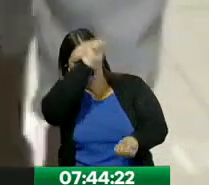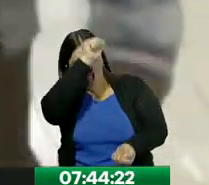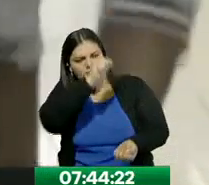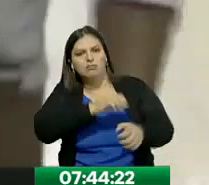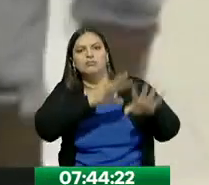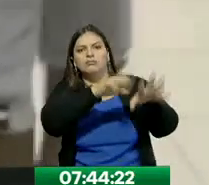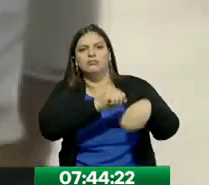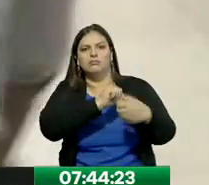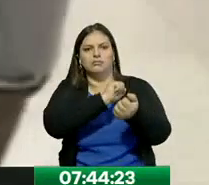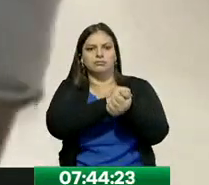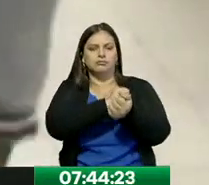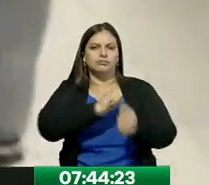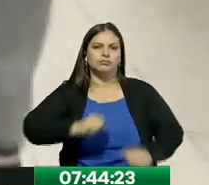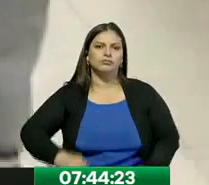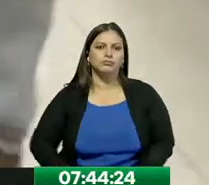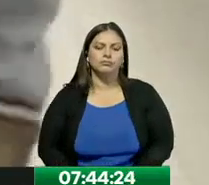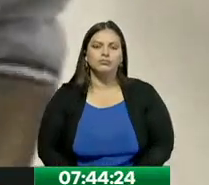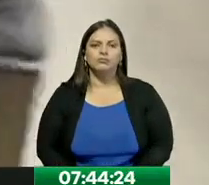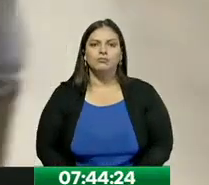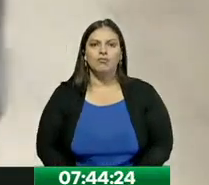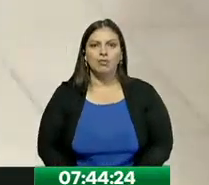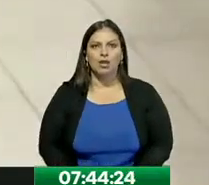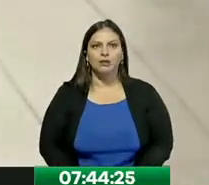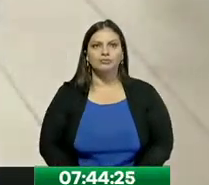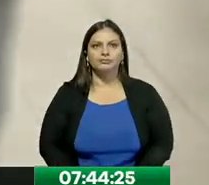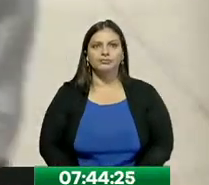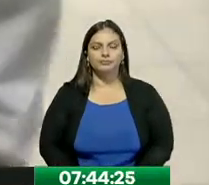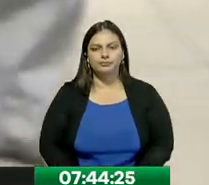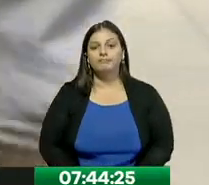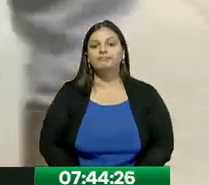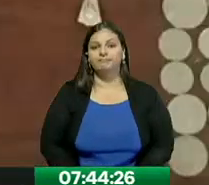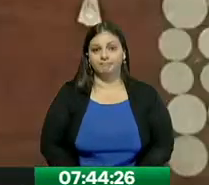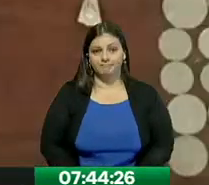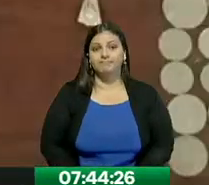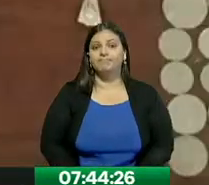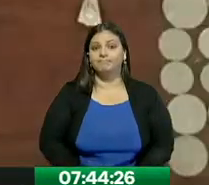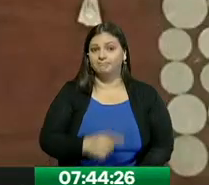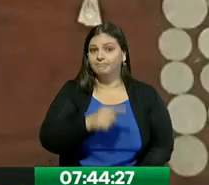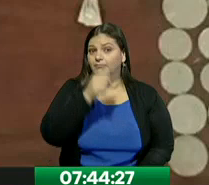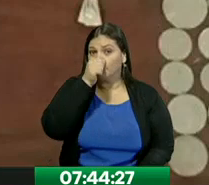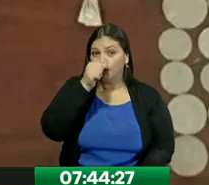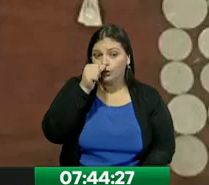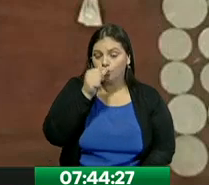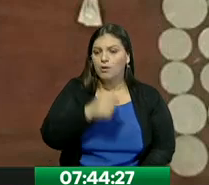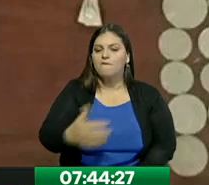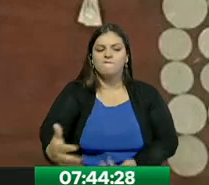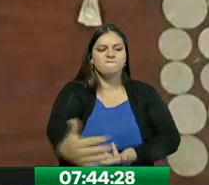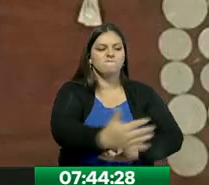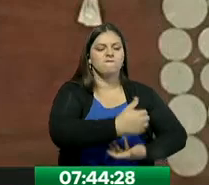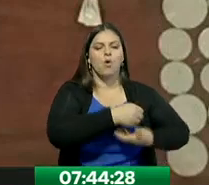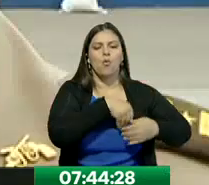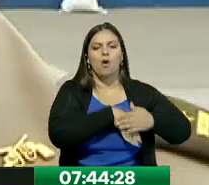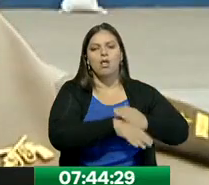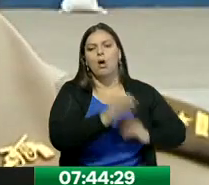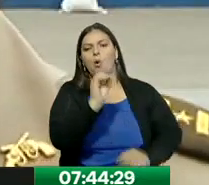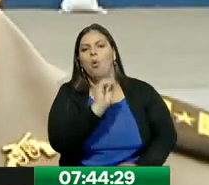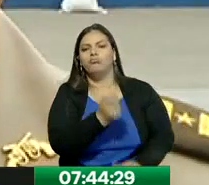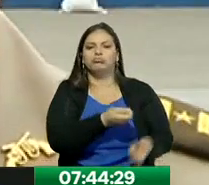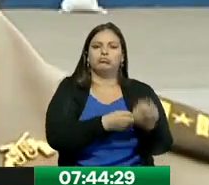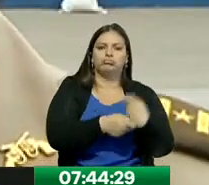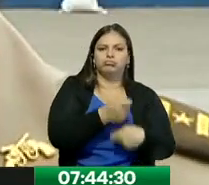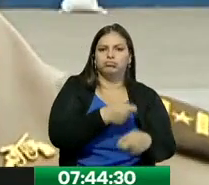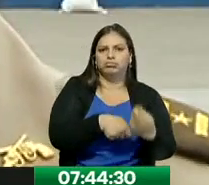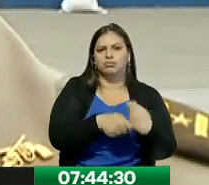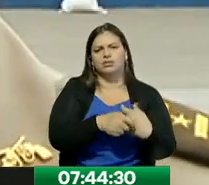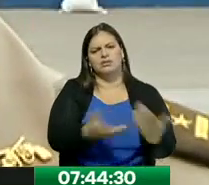competente, pudimos evidenciar que se dedican a su acopio, a la distribución y a su tenencia, logren afectar a